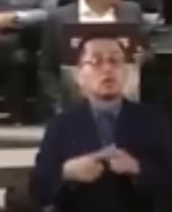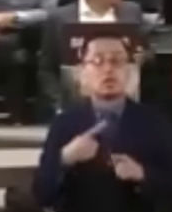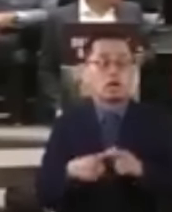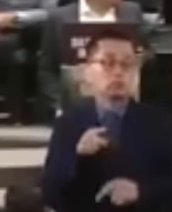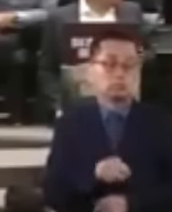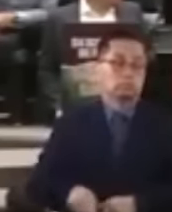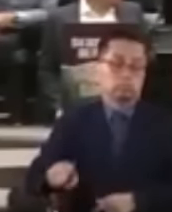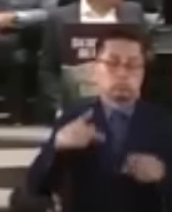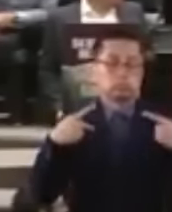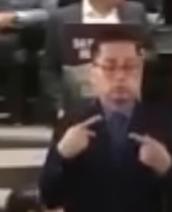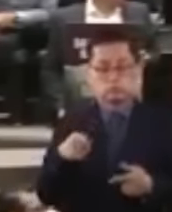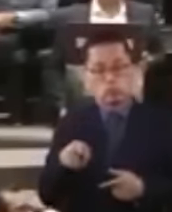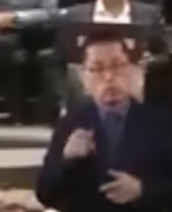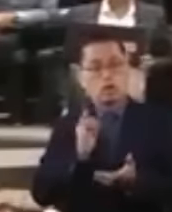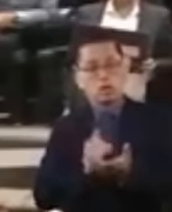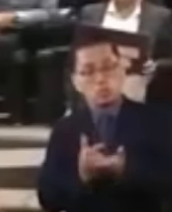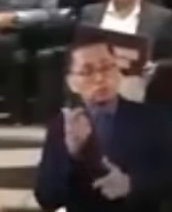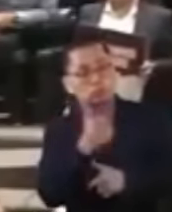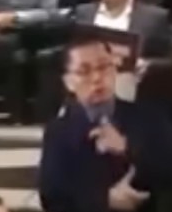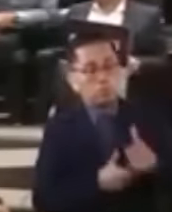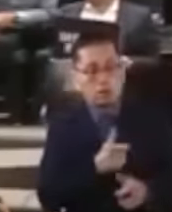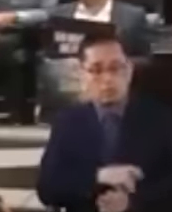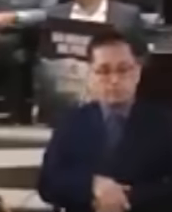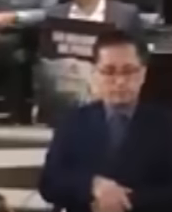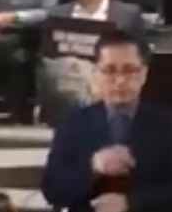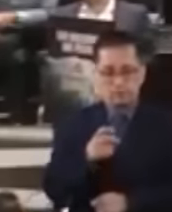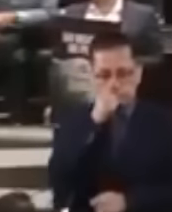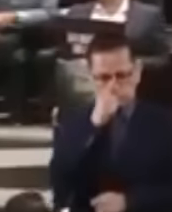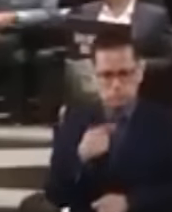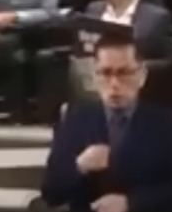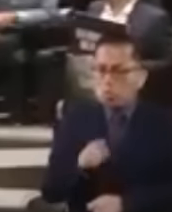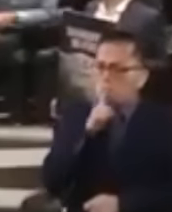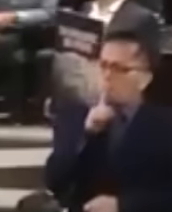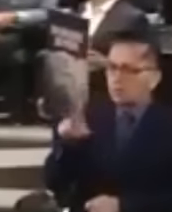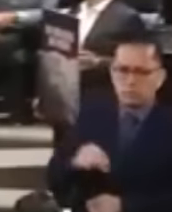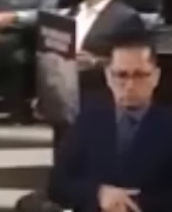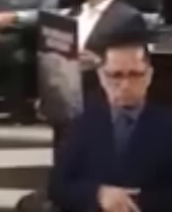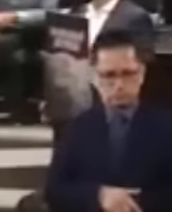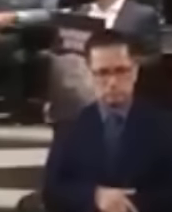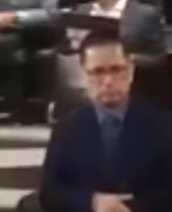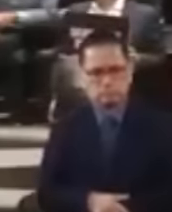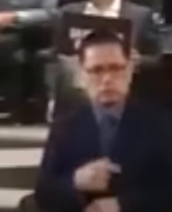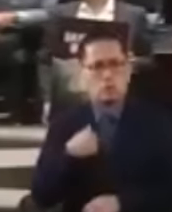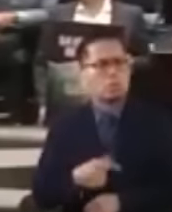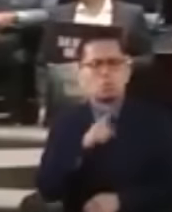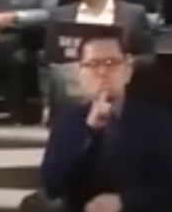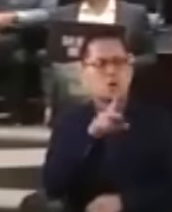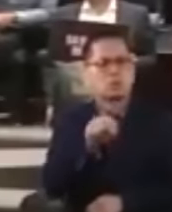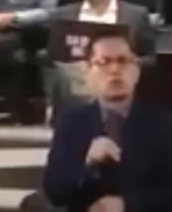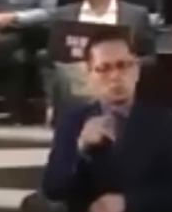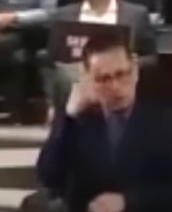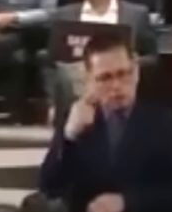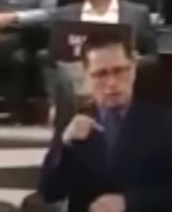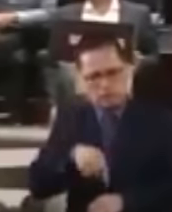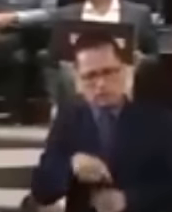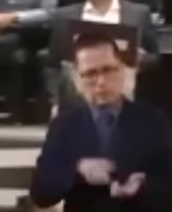impuestos que le cobran a las y los mexicanos. No me voy a callar, presidente, y no me voy a callar hasta que aprueben en